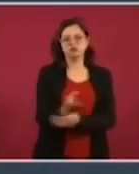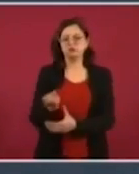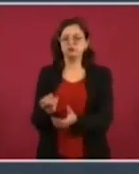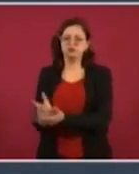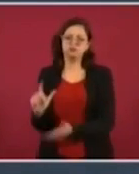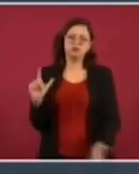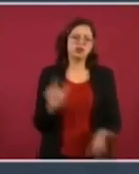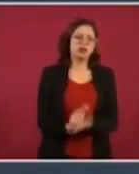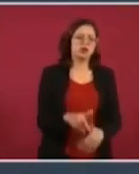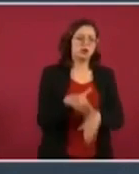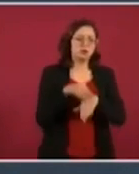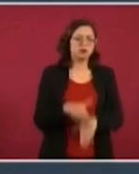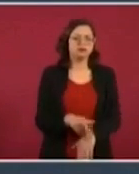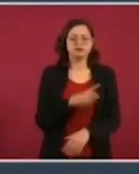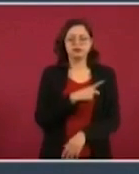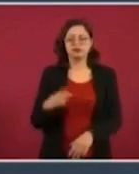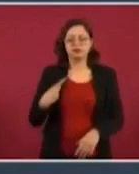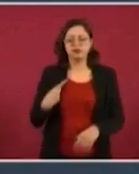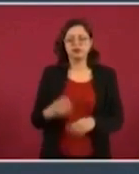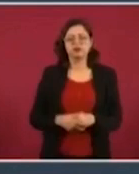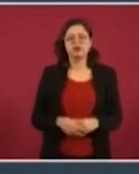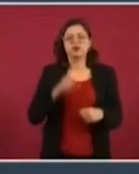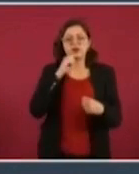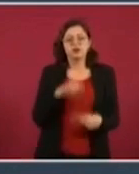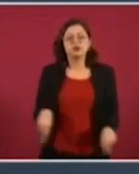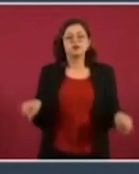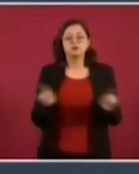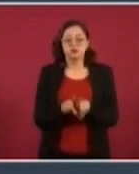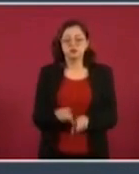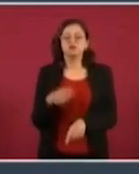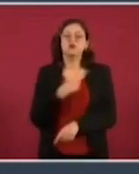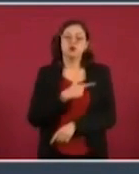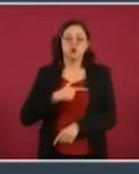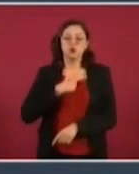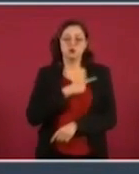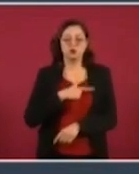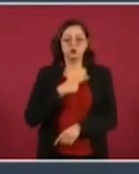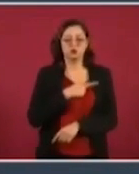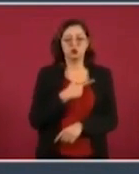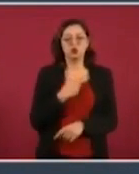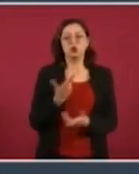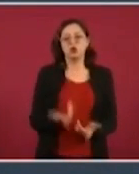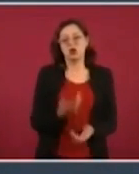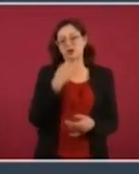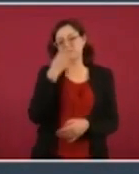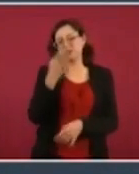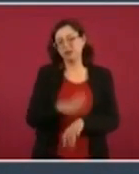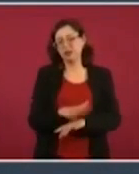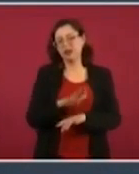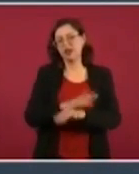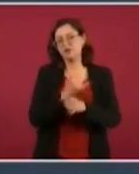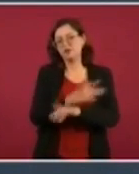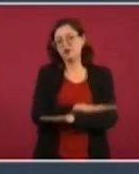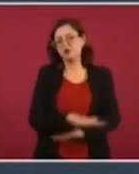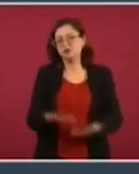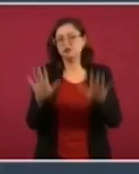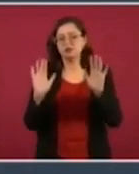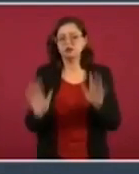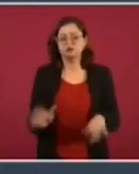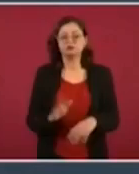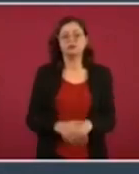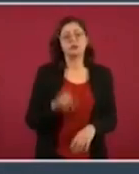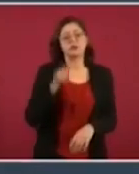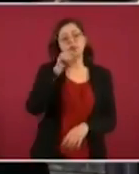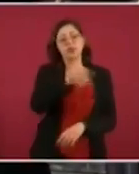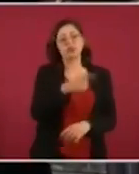aplicable. Ya inició también, me da gusto informarlo, el rescate de los restos